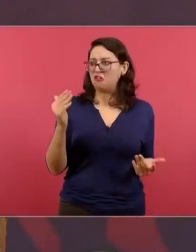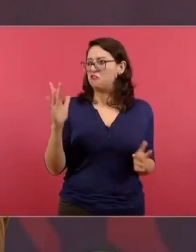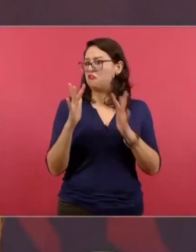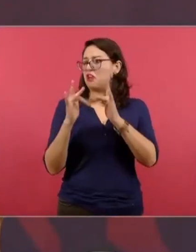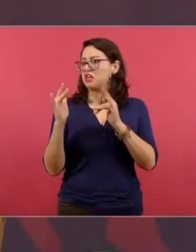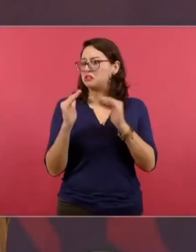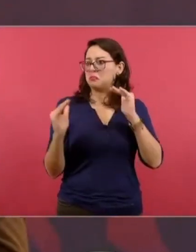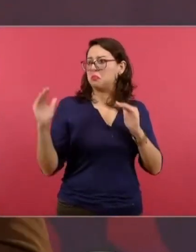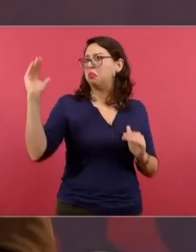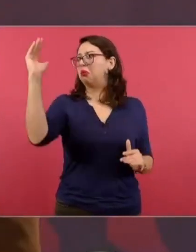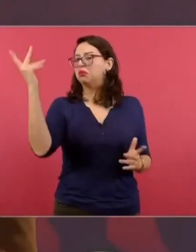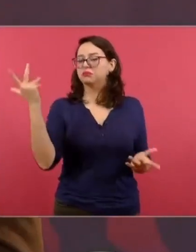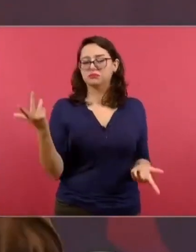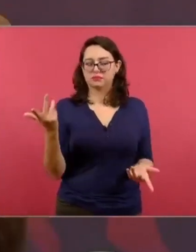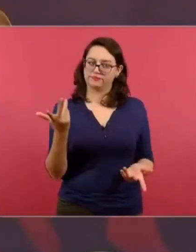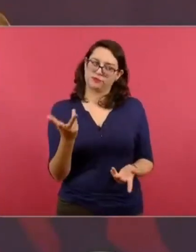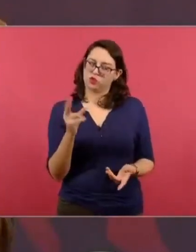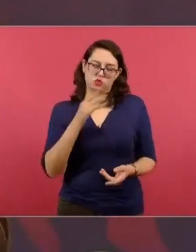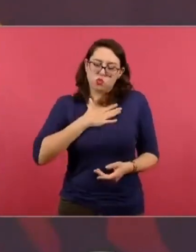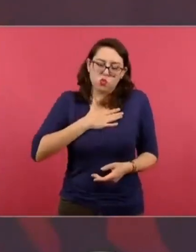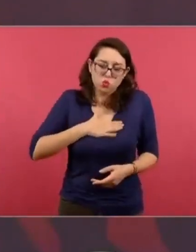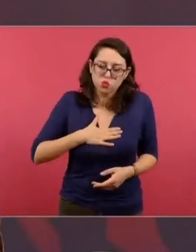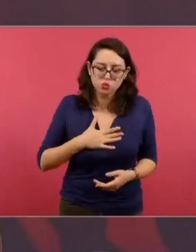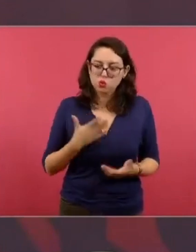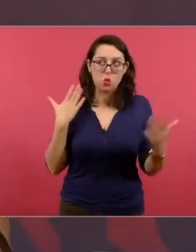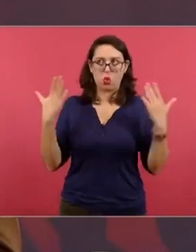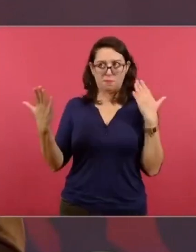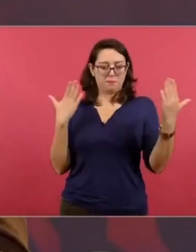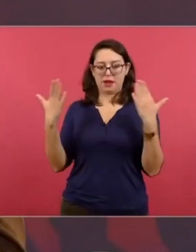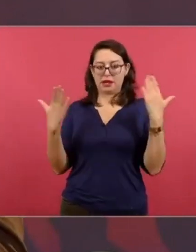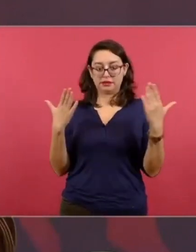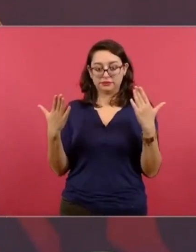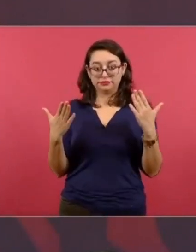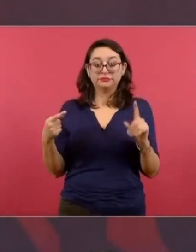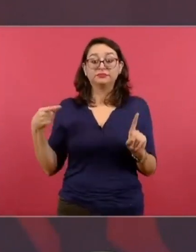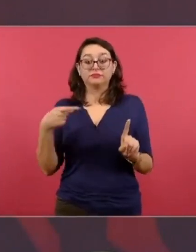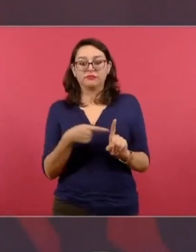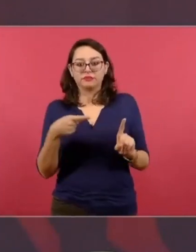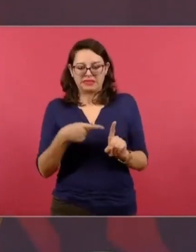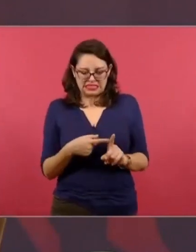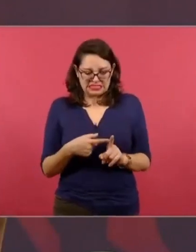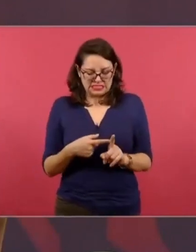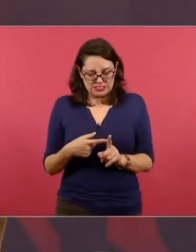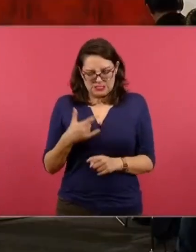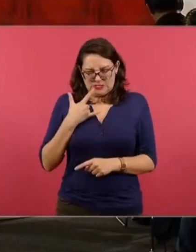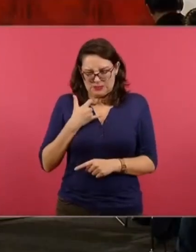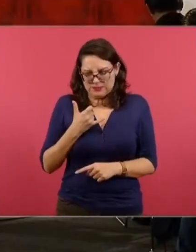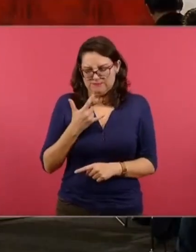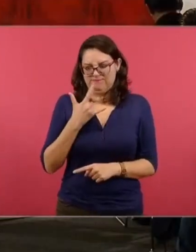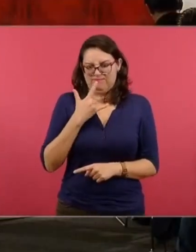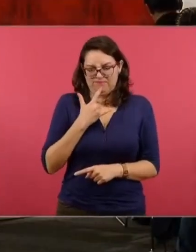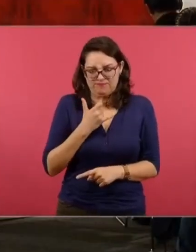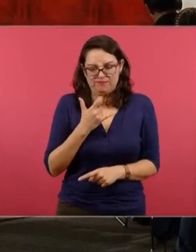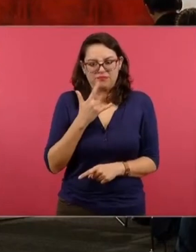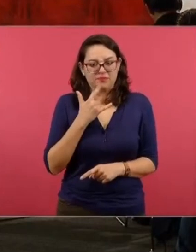que la propuesta de los maestros mexicanos. Y entonces empieza a generar un grupo de especialistas, el